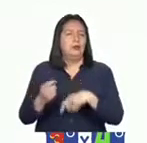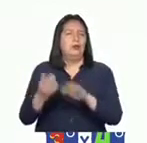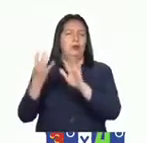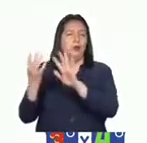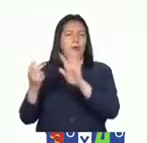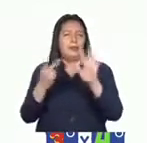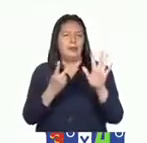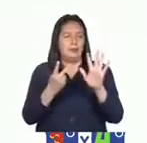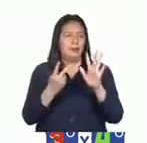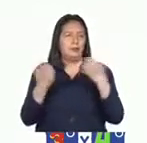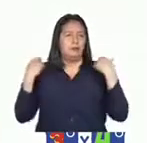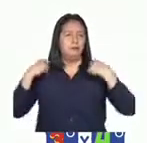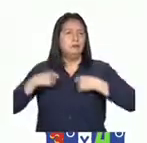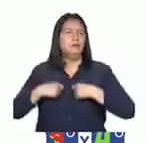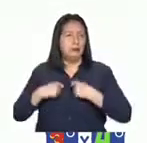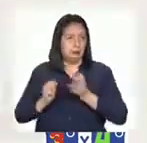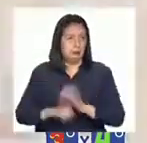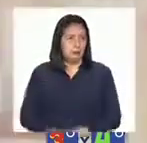97 mantas.